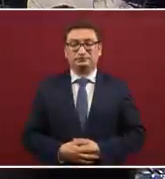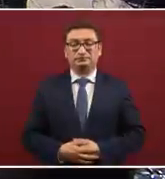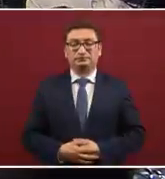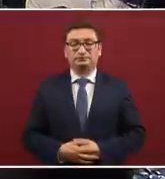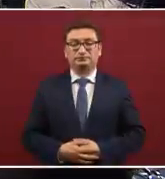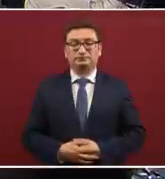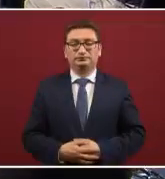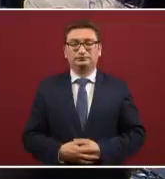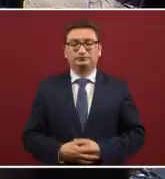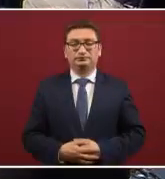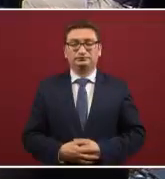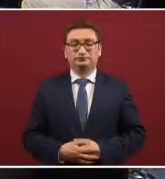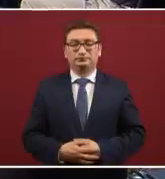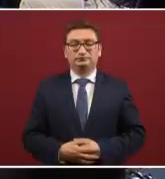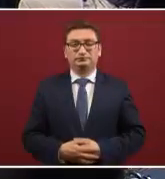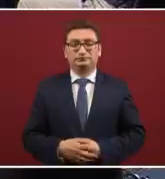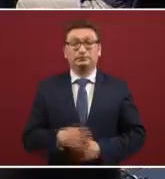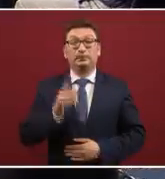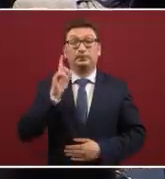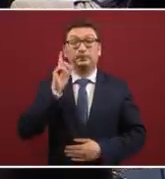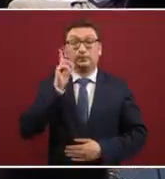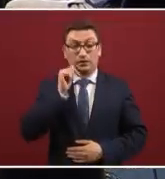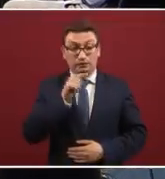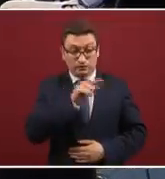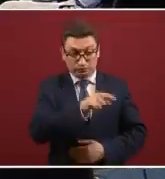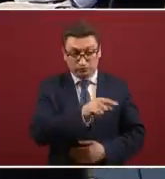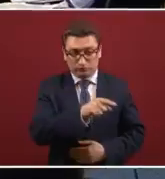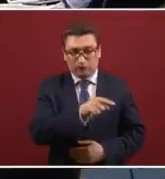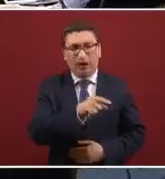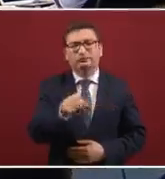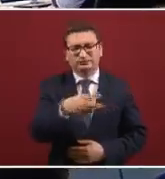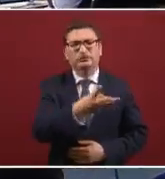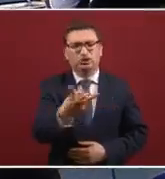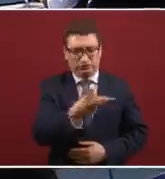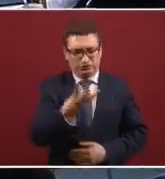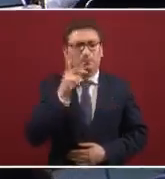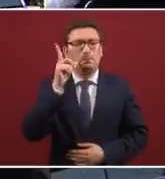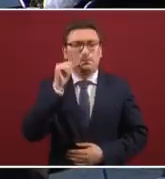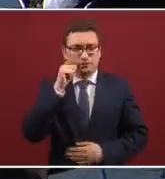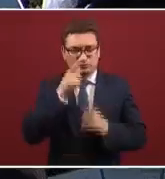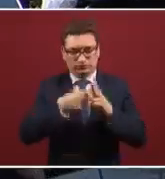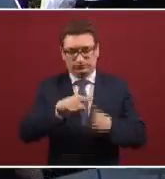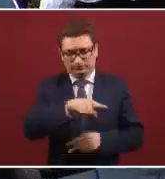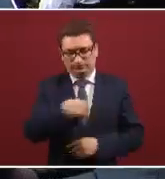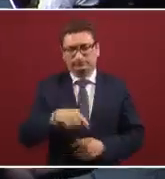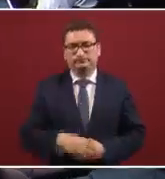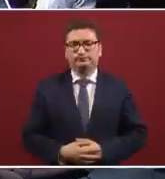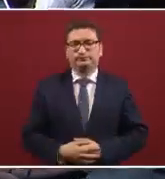Mañana usted, los tres, vamos, mañana empezamos.